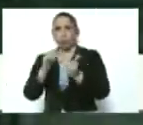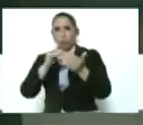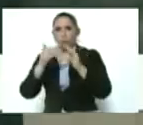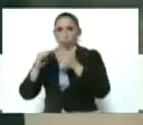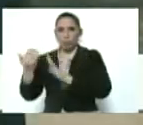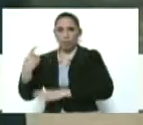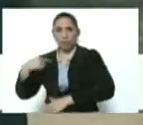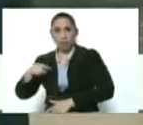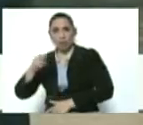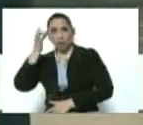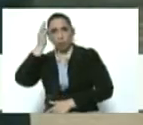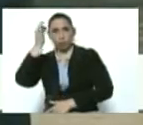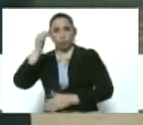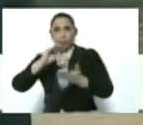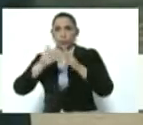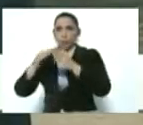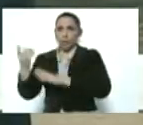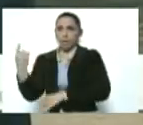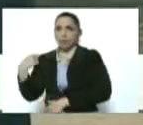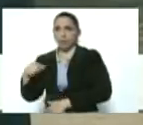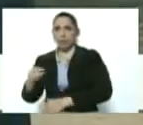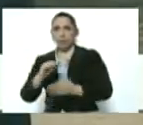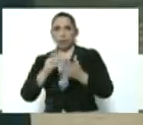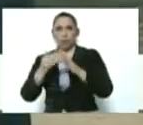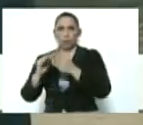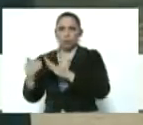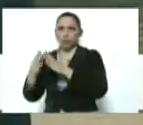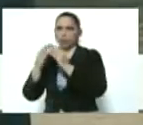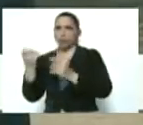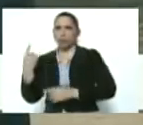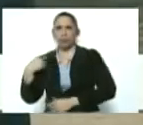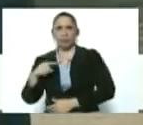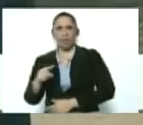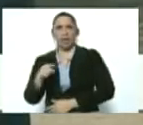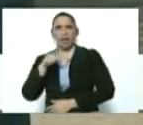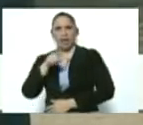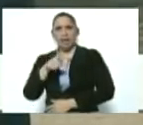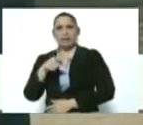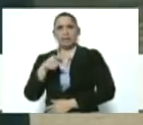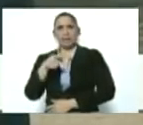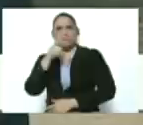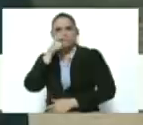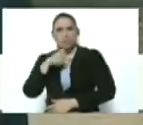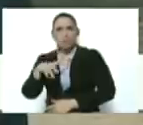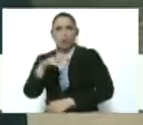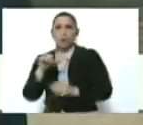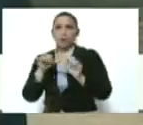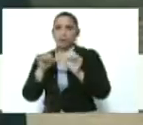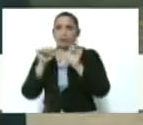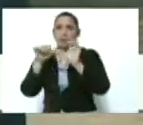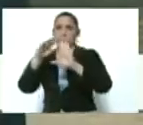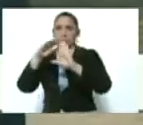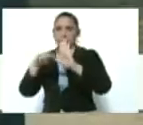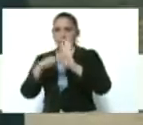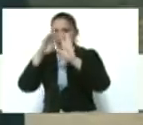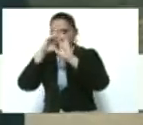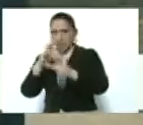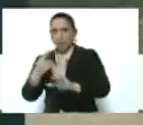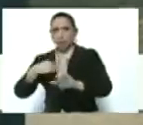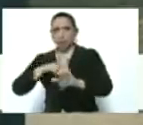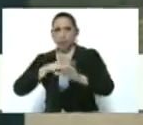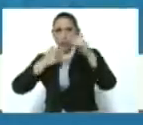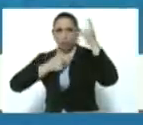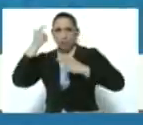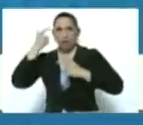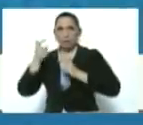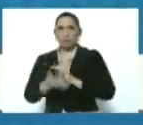tiene el consejo comunal que tiene la comuna que tiene de todo presidente este un pueblo que sigue las líneas de nuestro comandante supremo que